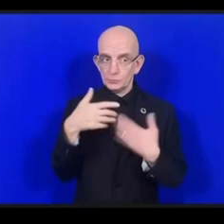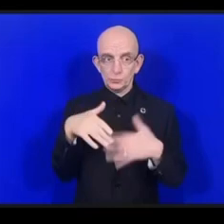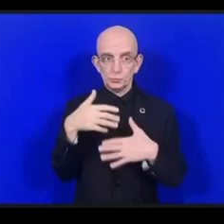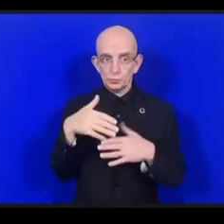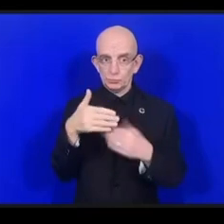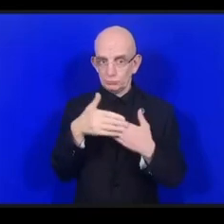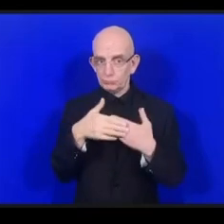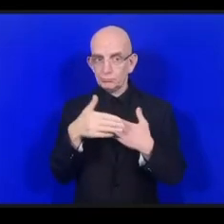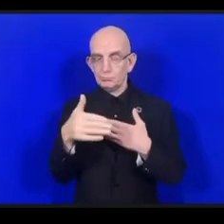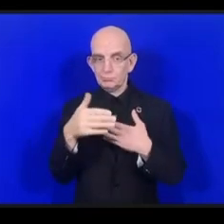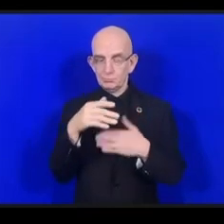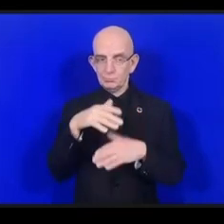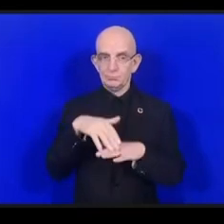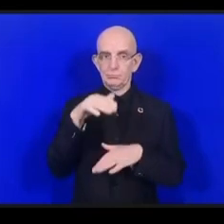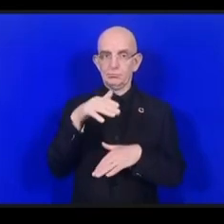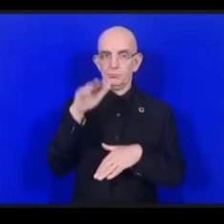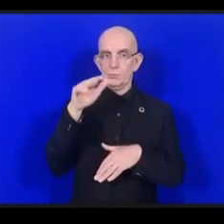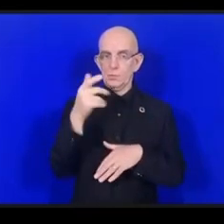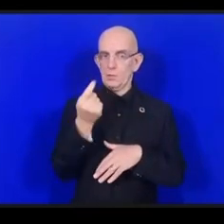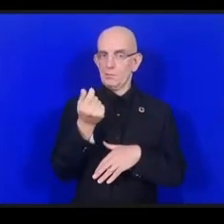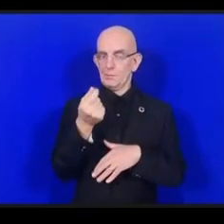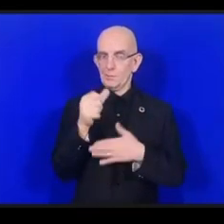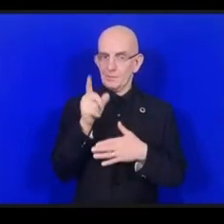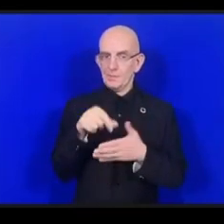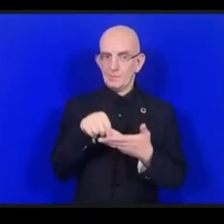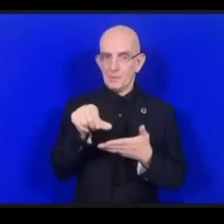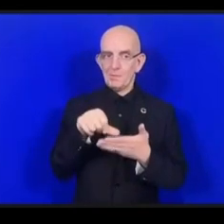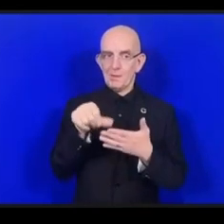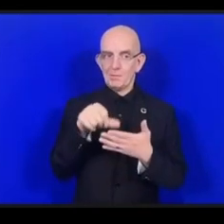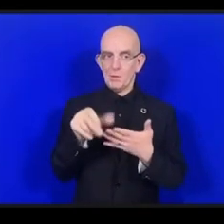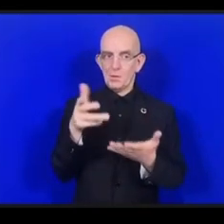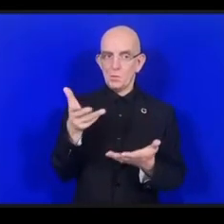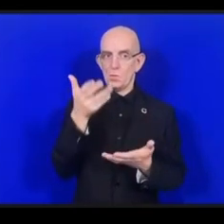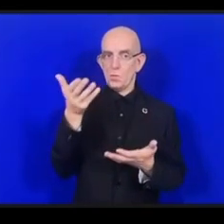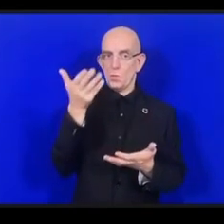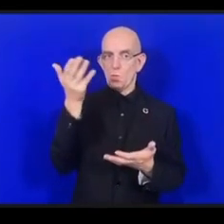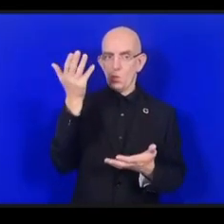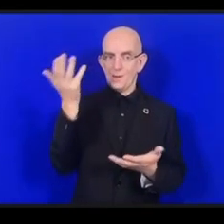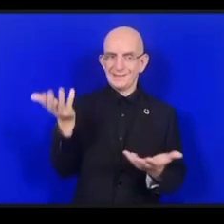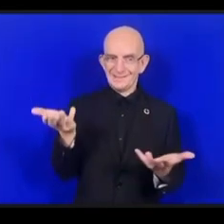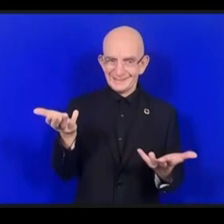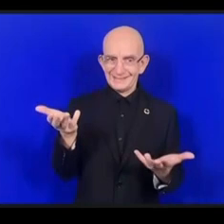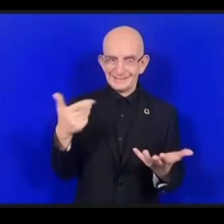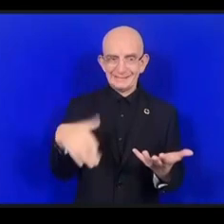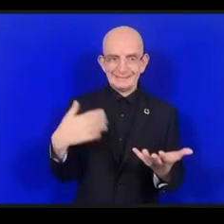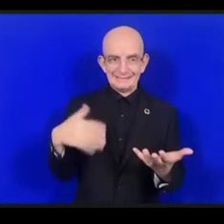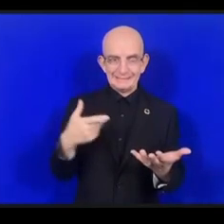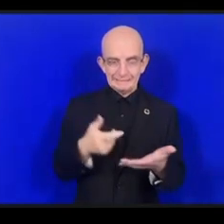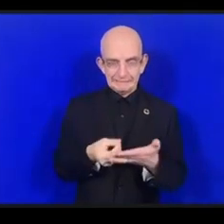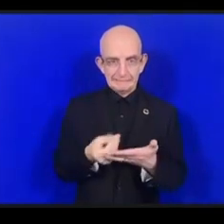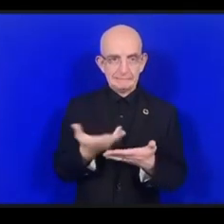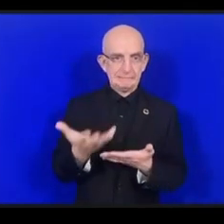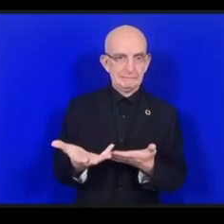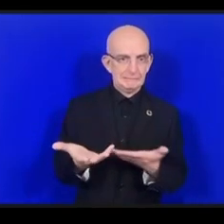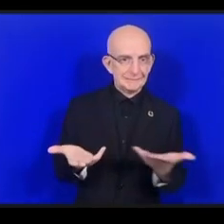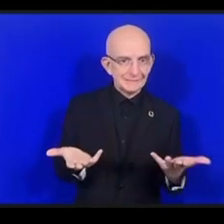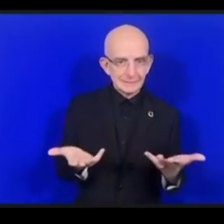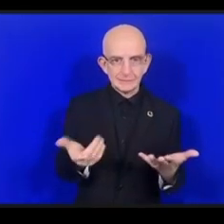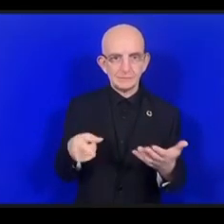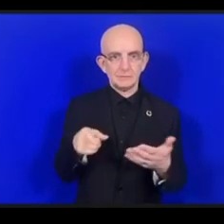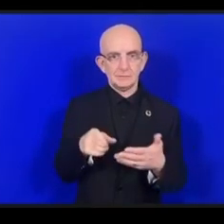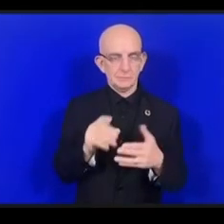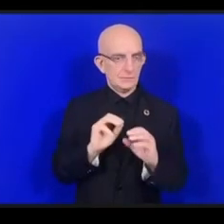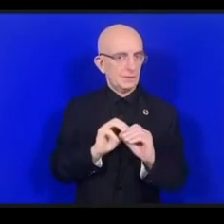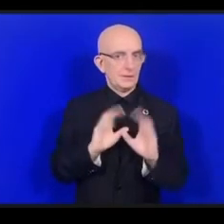el internet porque es carísimo y es clarísimo que el internet se vuelve cada vez más caro por el